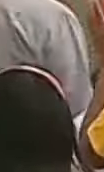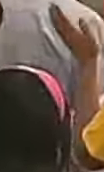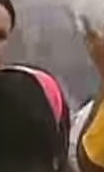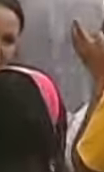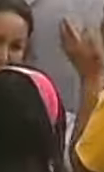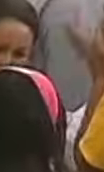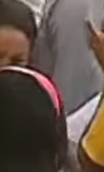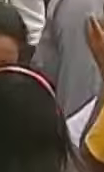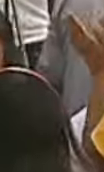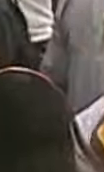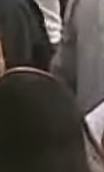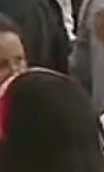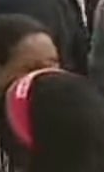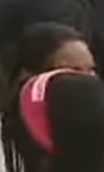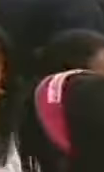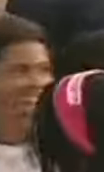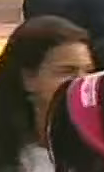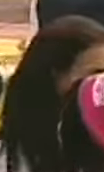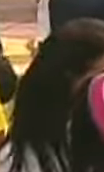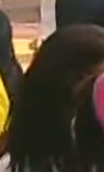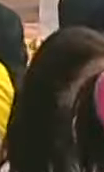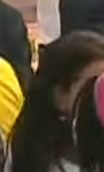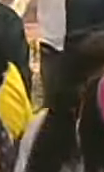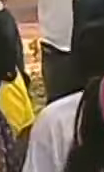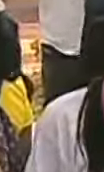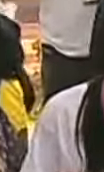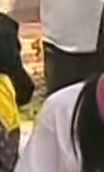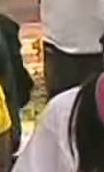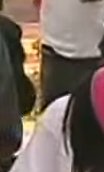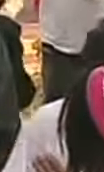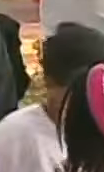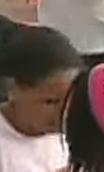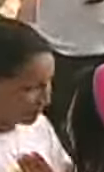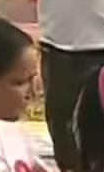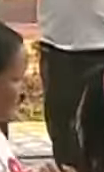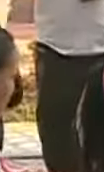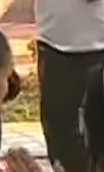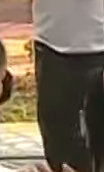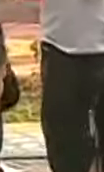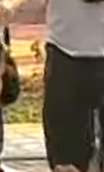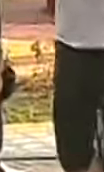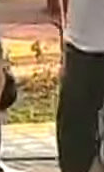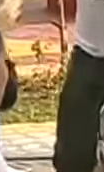querida! ¡Que la libertó mi hermano, pues, Simón Bolívar!